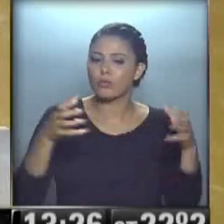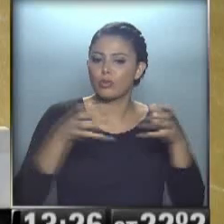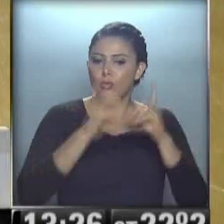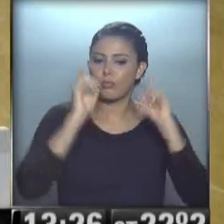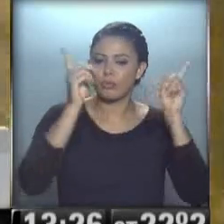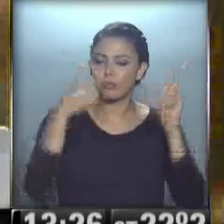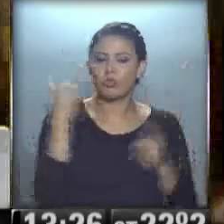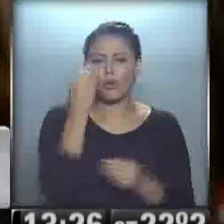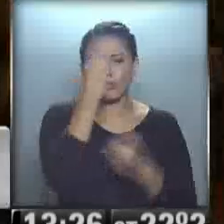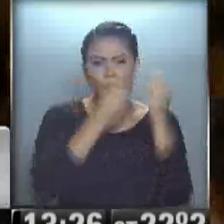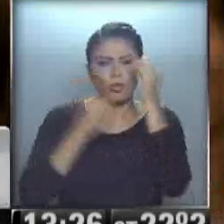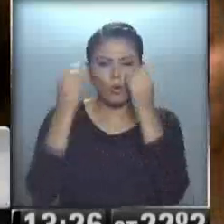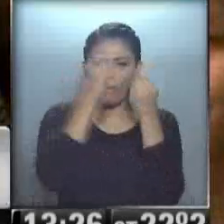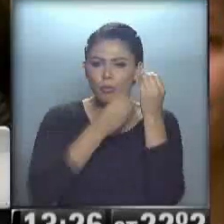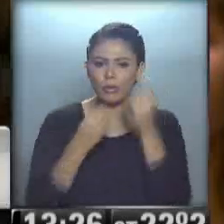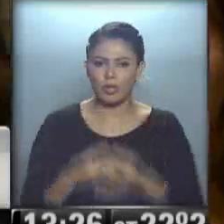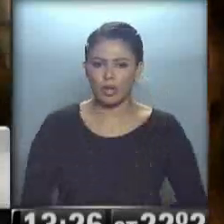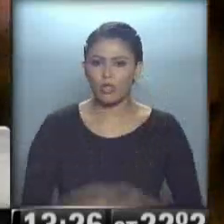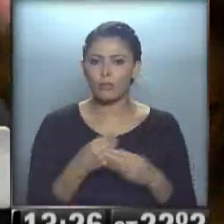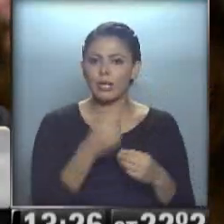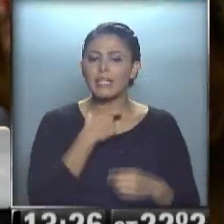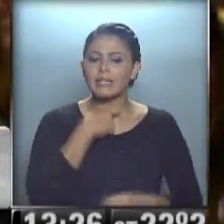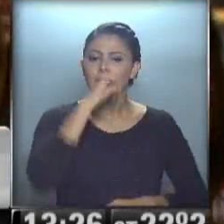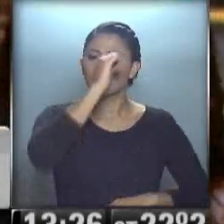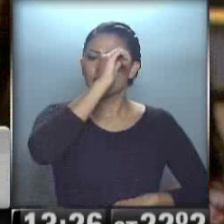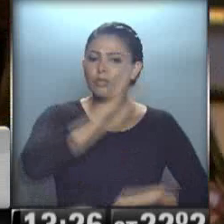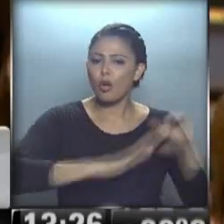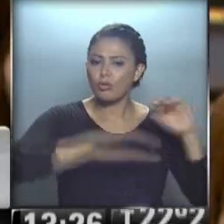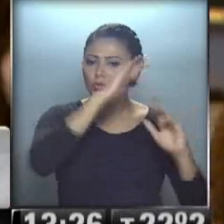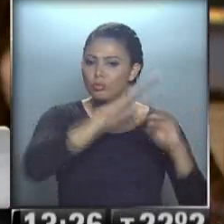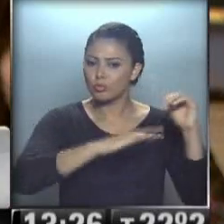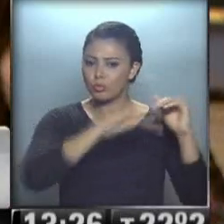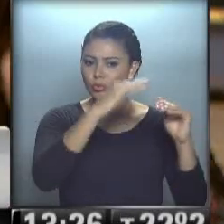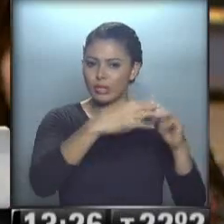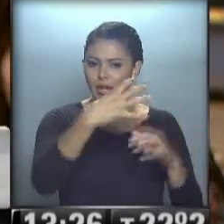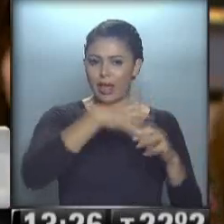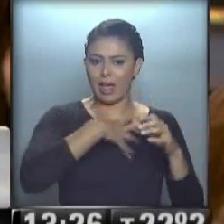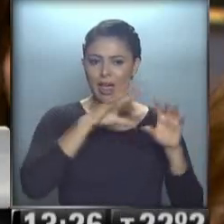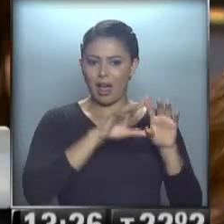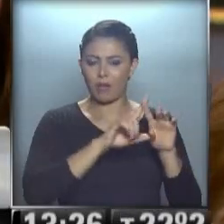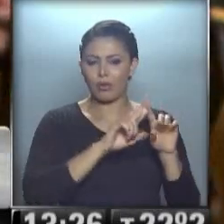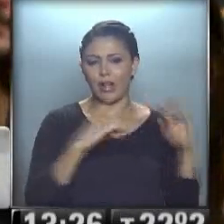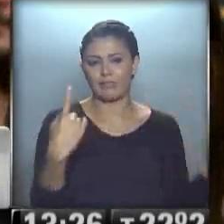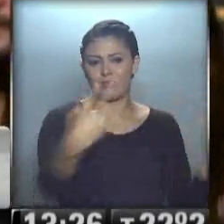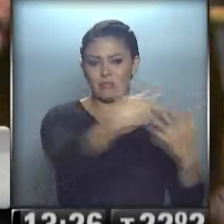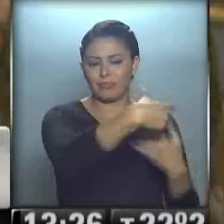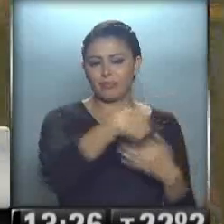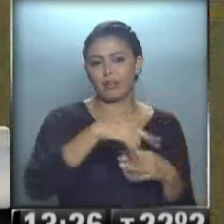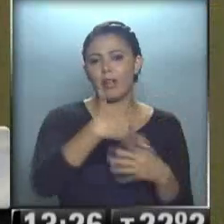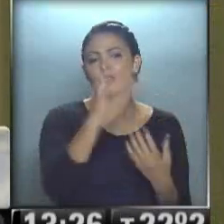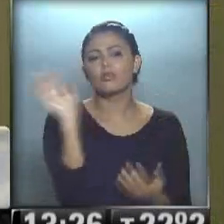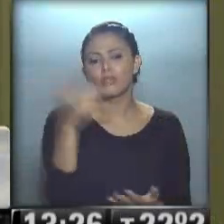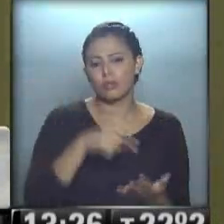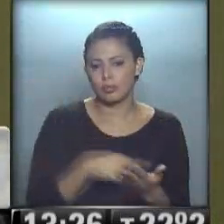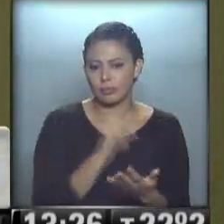porque estamos muy preocupados con motivo de la construcción de estas aulas móviles que le llama el gobierno de la Ciudad de Buenos